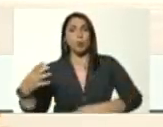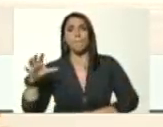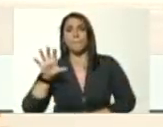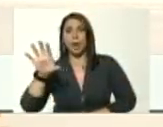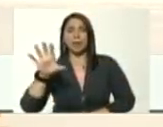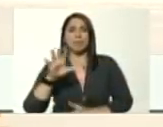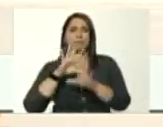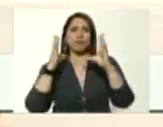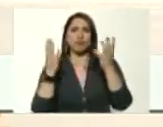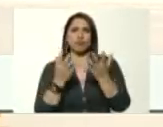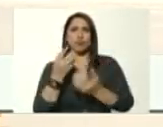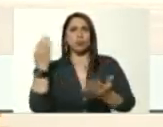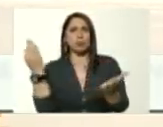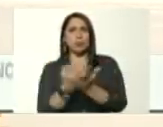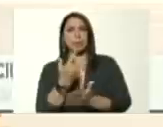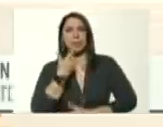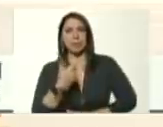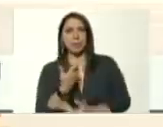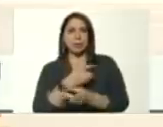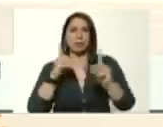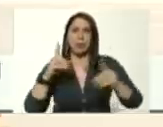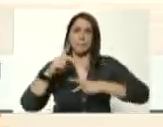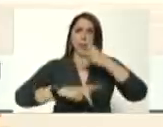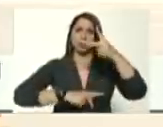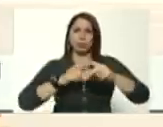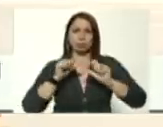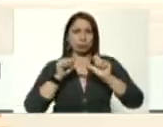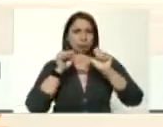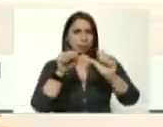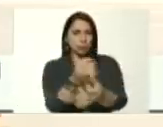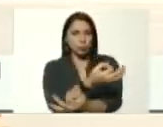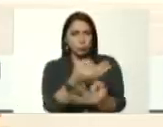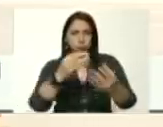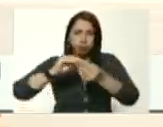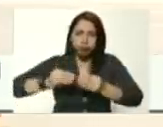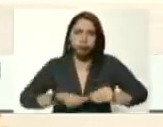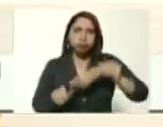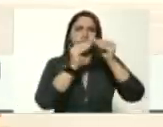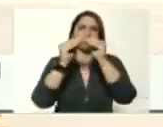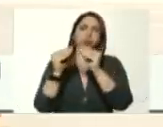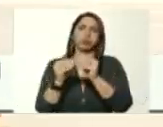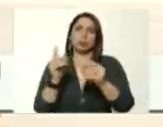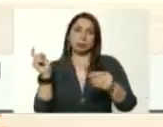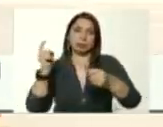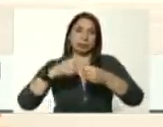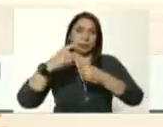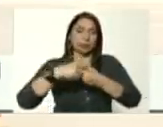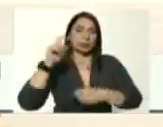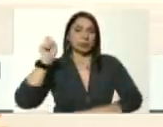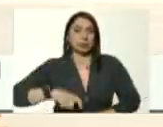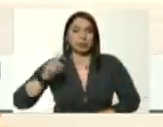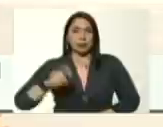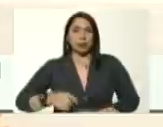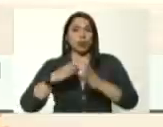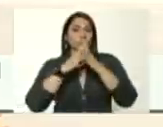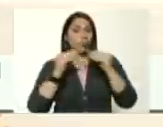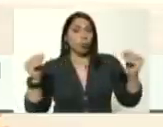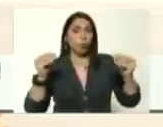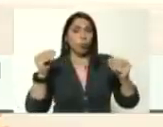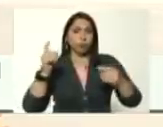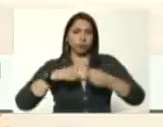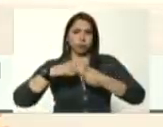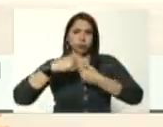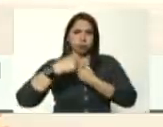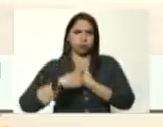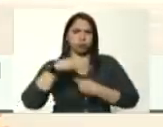democracia es un proceso permanente de perfeccionamiento que incluye y requiere de todos los integrantes de